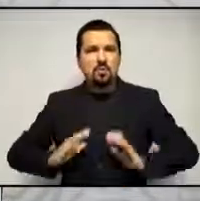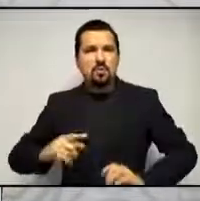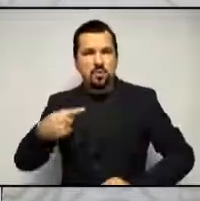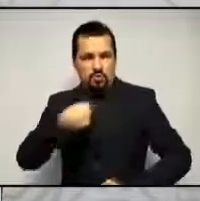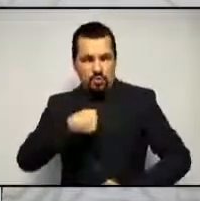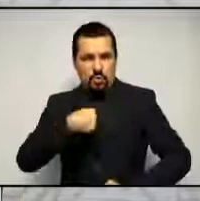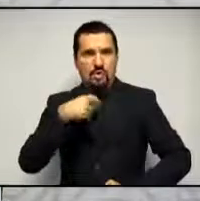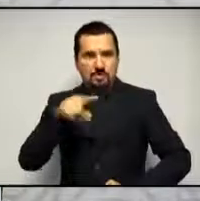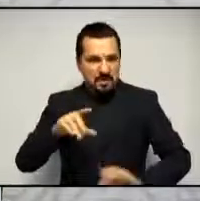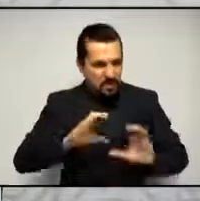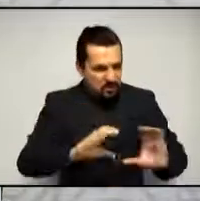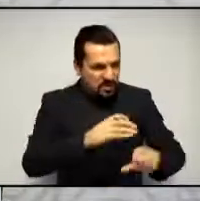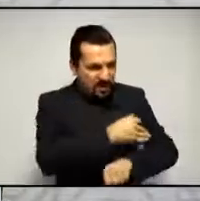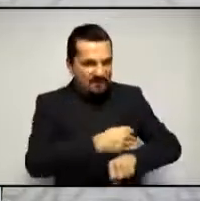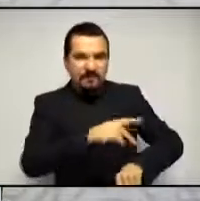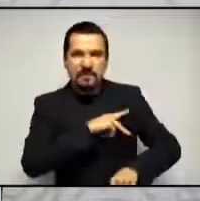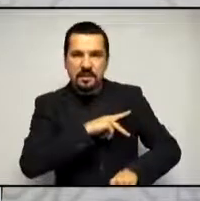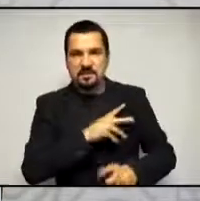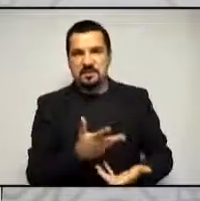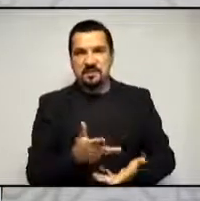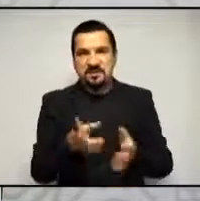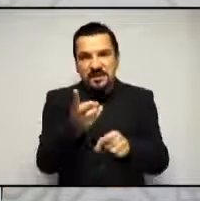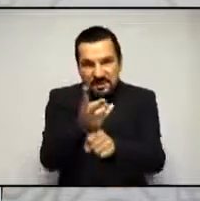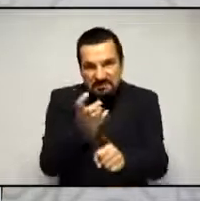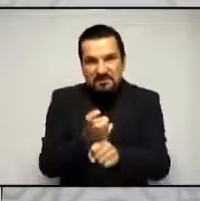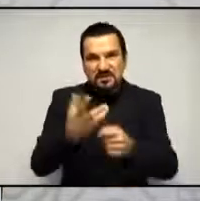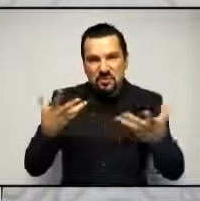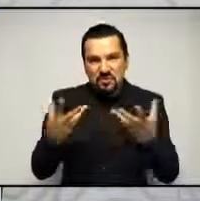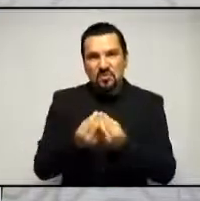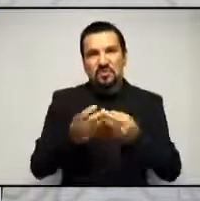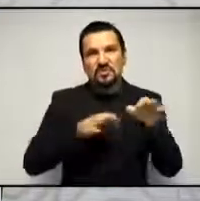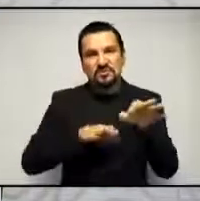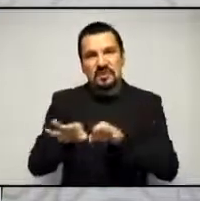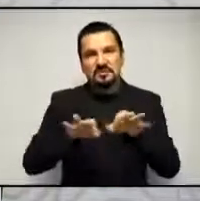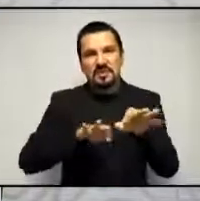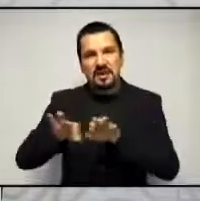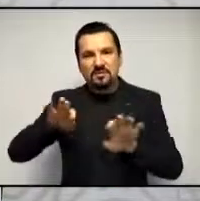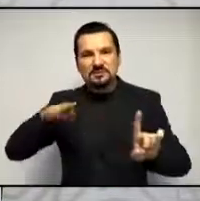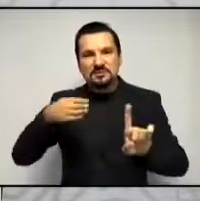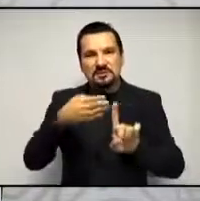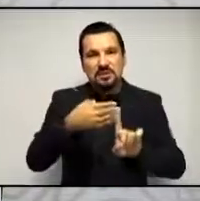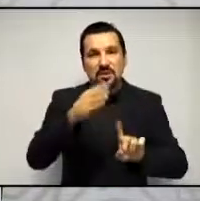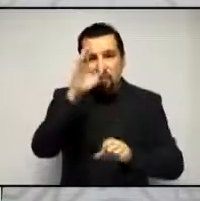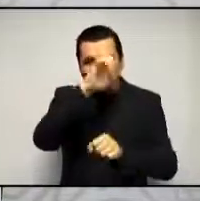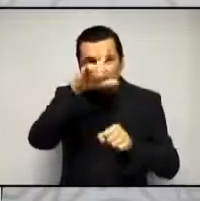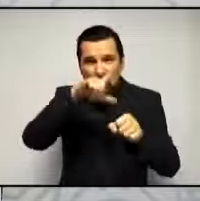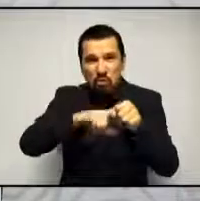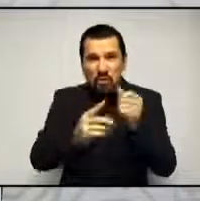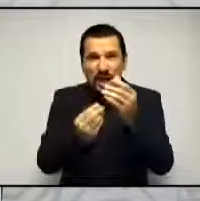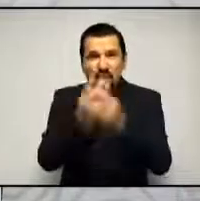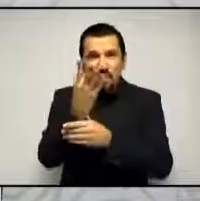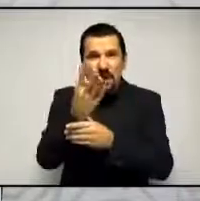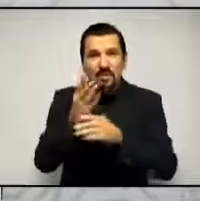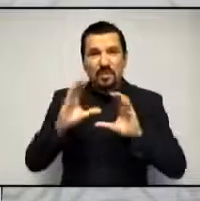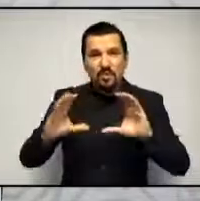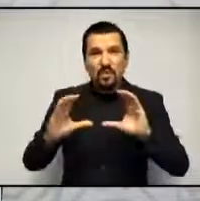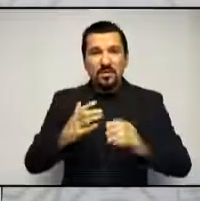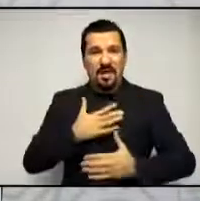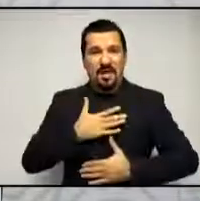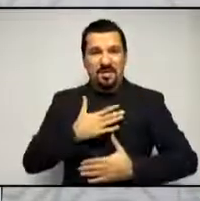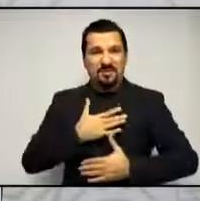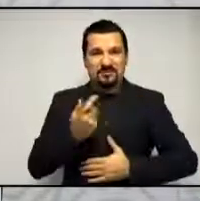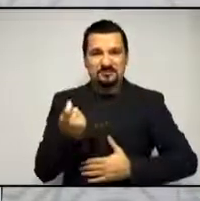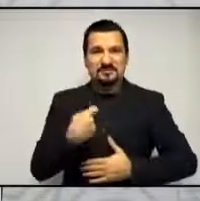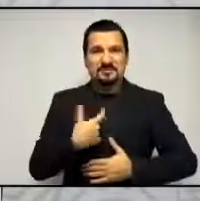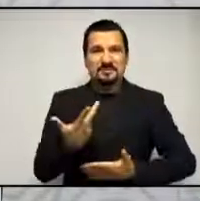de sus familias te invito a que trabajemos en una nueva cultura del autocuidado por eso